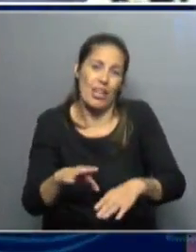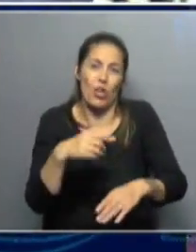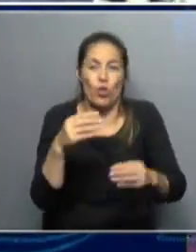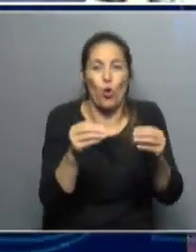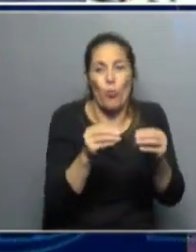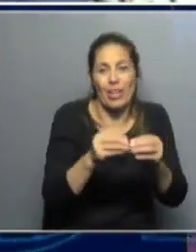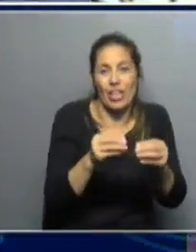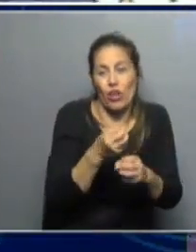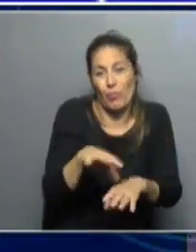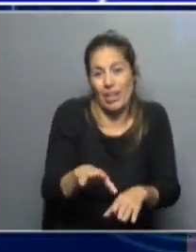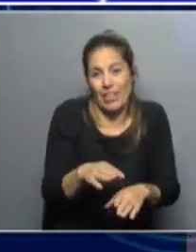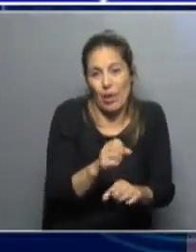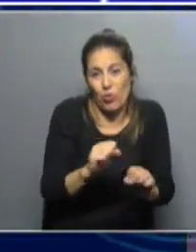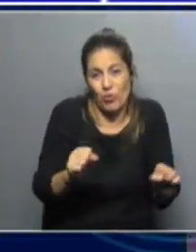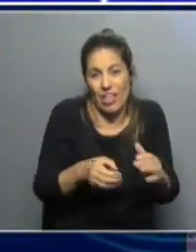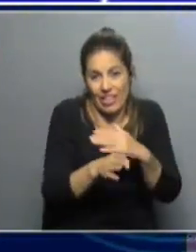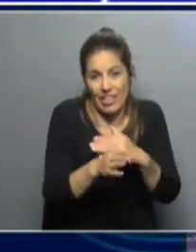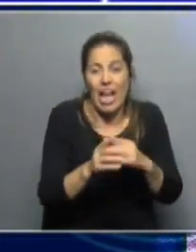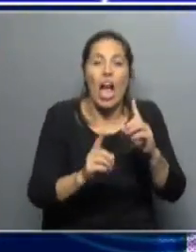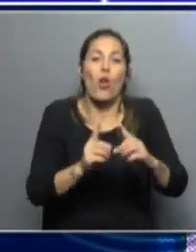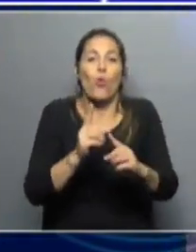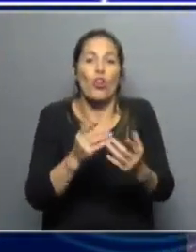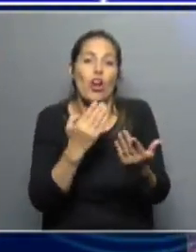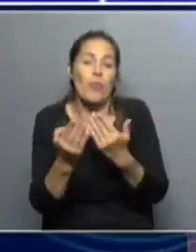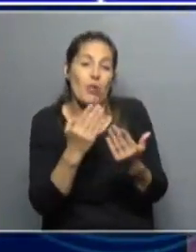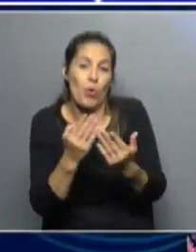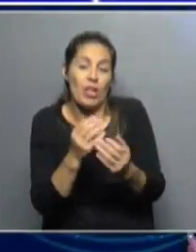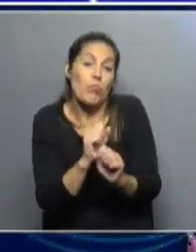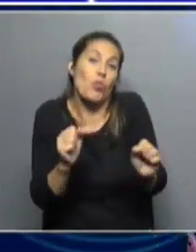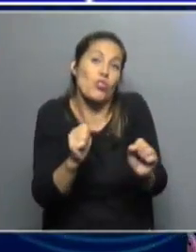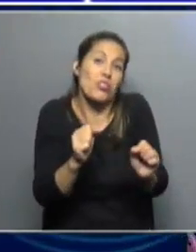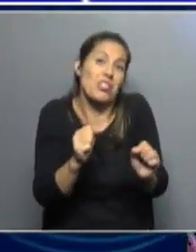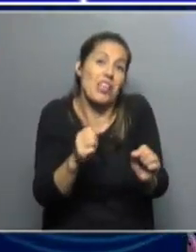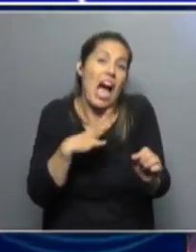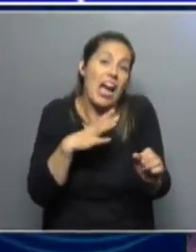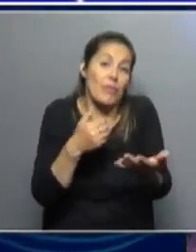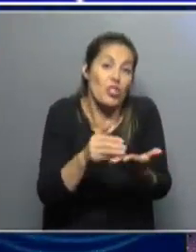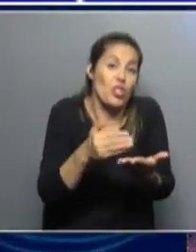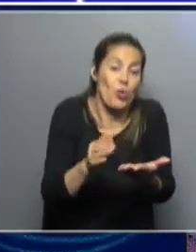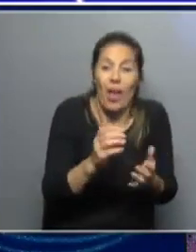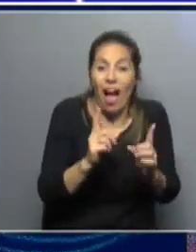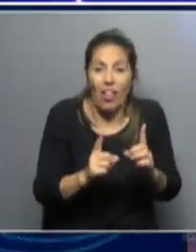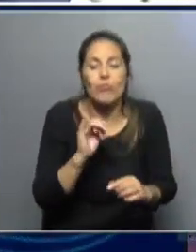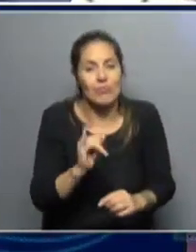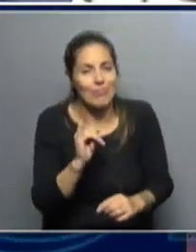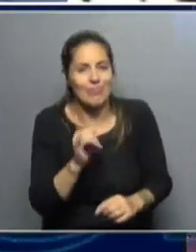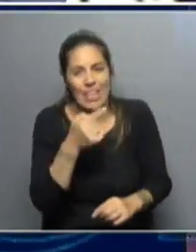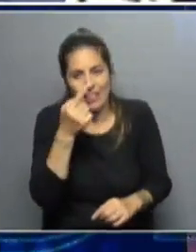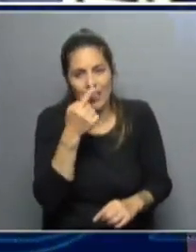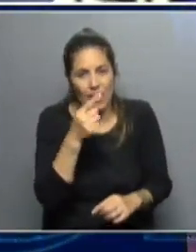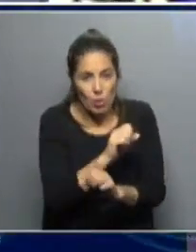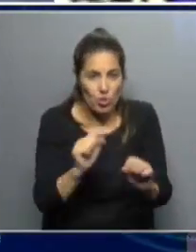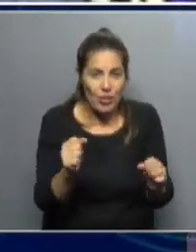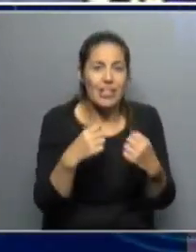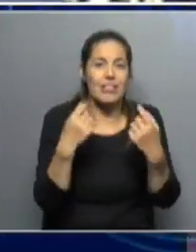Compañero, otra gente. Bueno, habrá alguno que va a hacer puerta por si falla alguien también. Exacto, en esos casos, pasa eso. Seguro. Pero es interesantísimo esta posibilidad